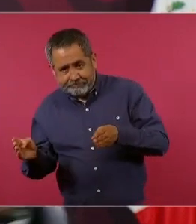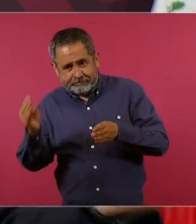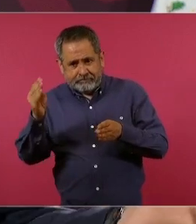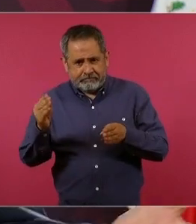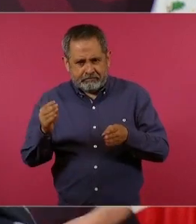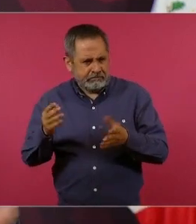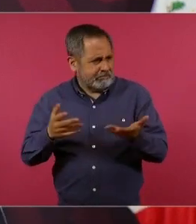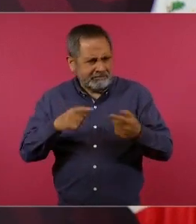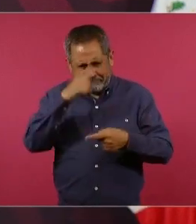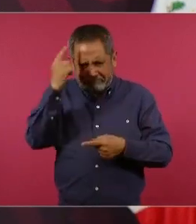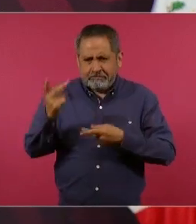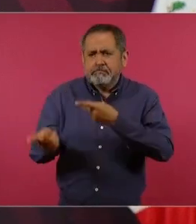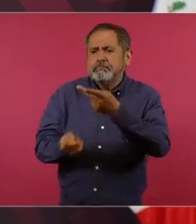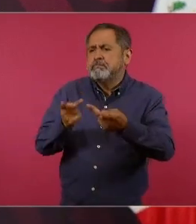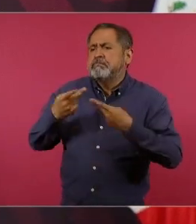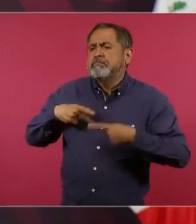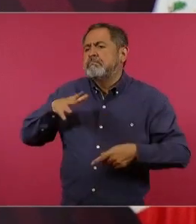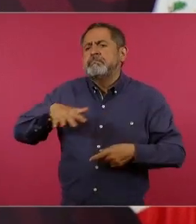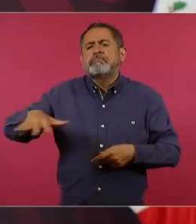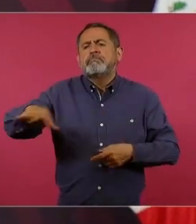pues consultar al pueblo.